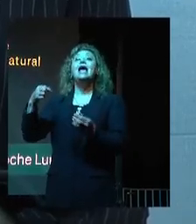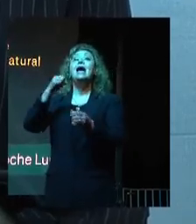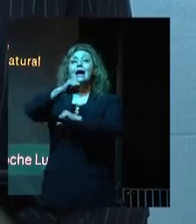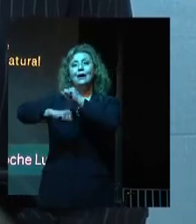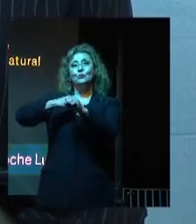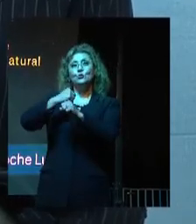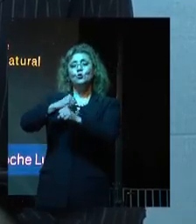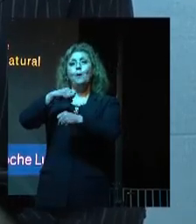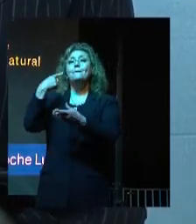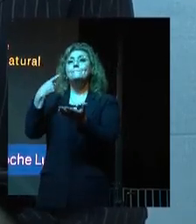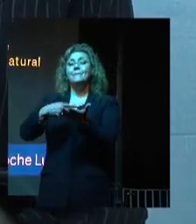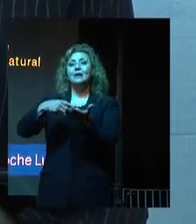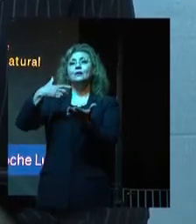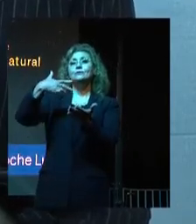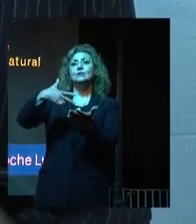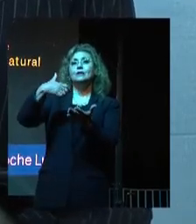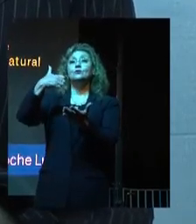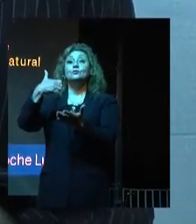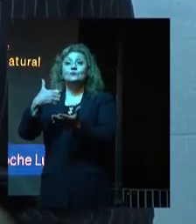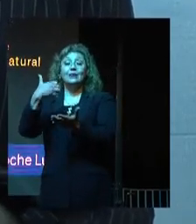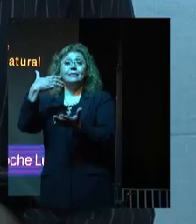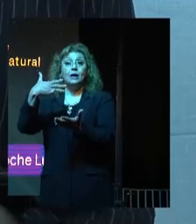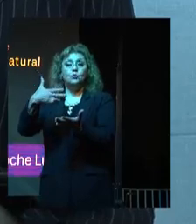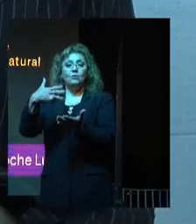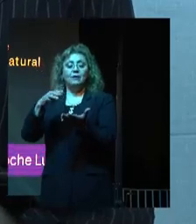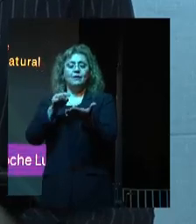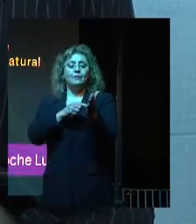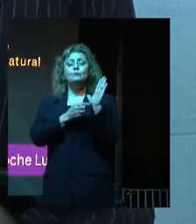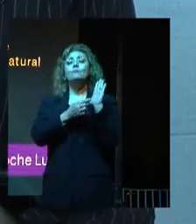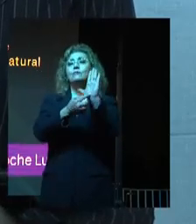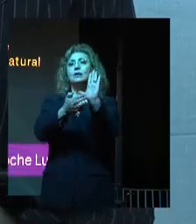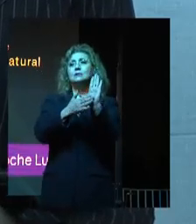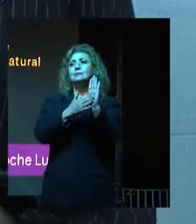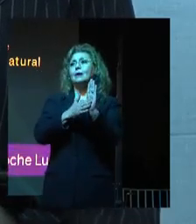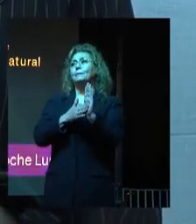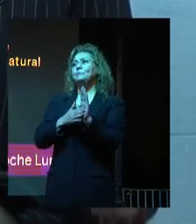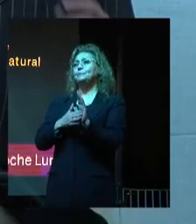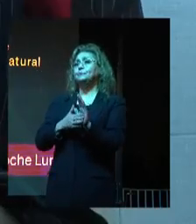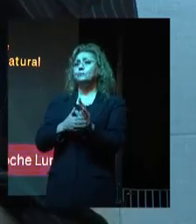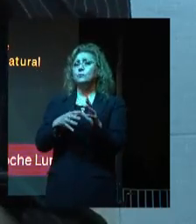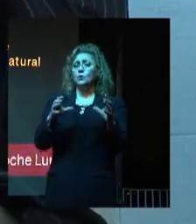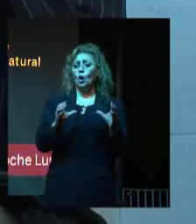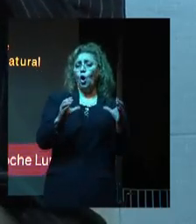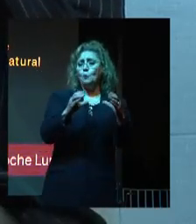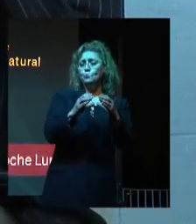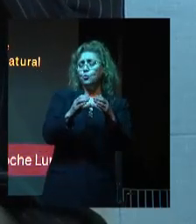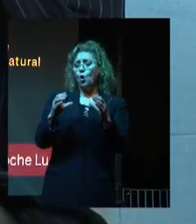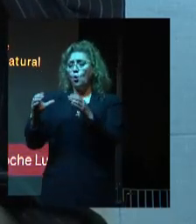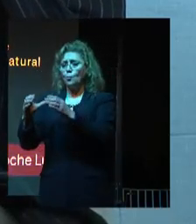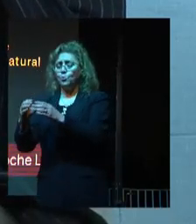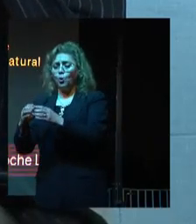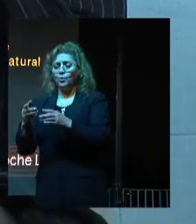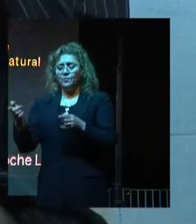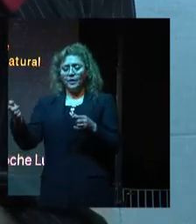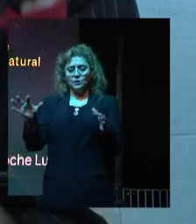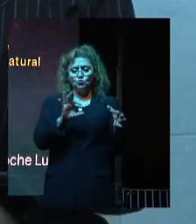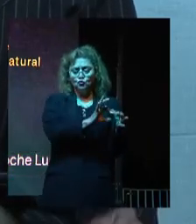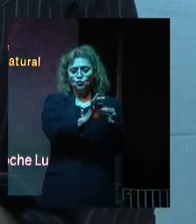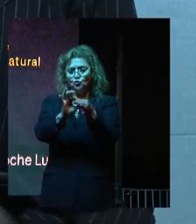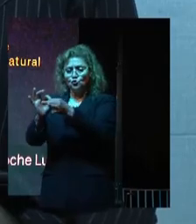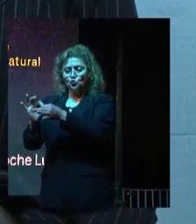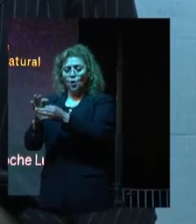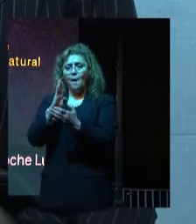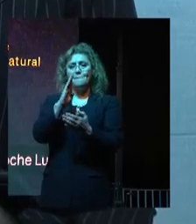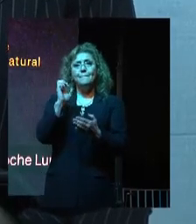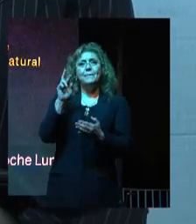durante la carrera espacial, que dice: si nos preguntáramos qué tienen en común Berlín, la Antártica y la Luna, la respuesta bien podría ser